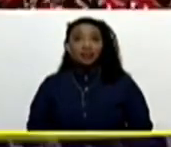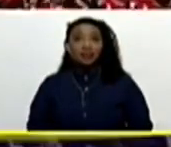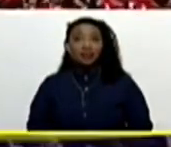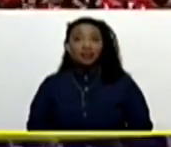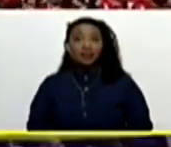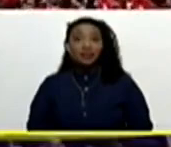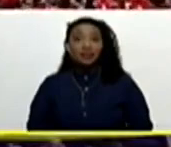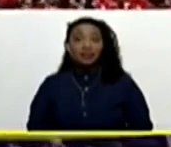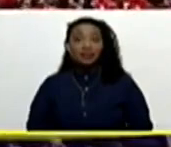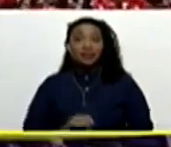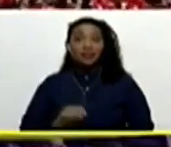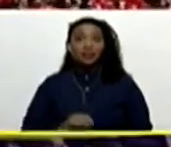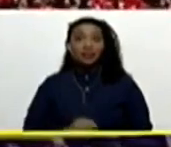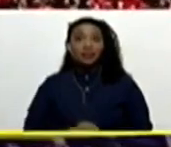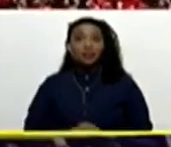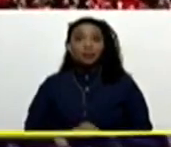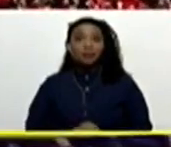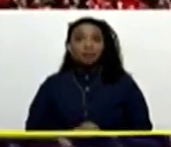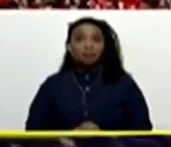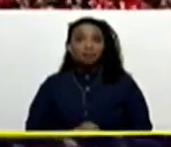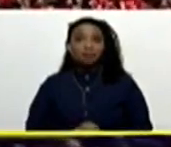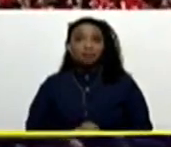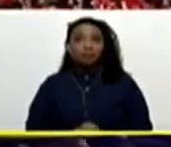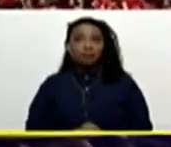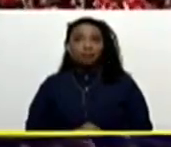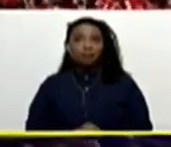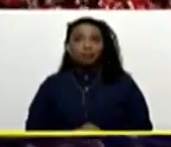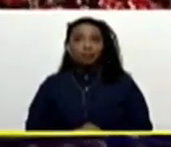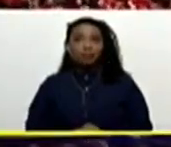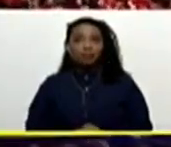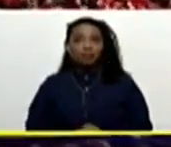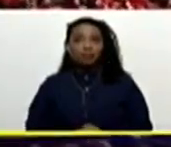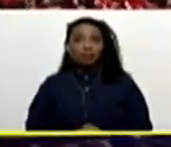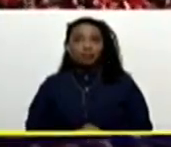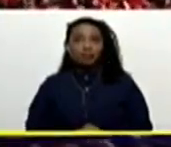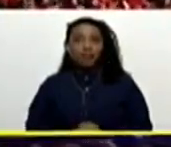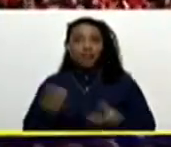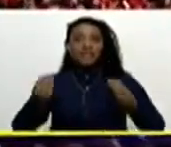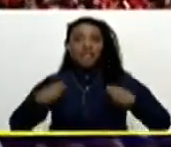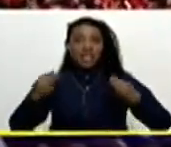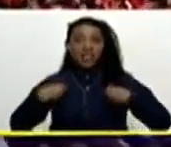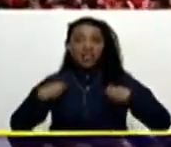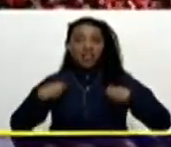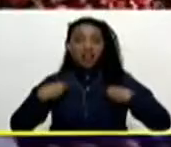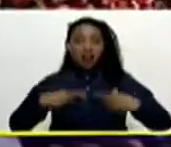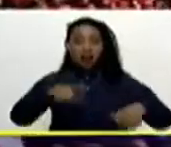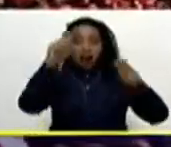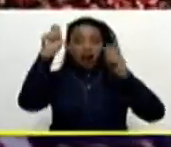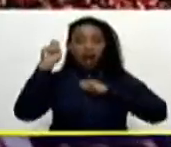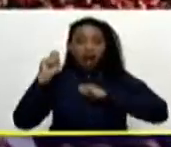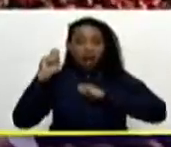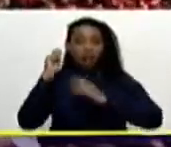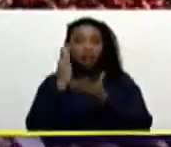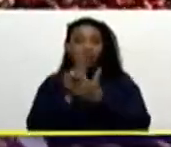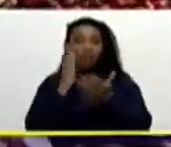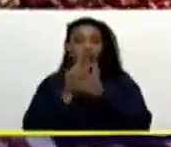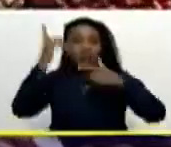And long live the legacy of President Chávez. Viva el legado por siempre de Hugo